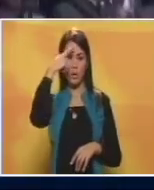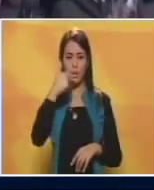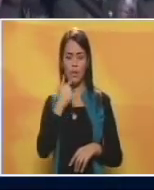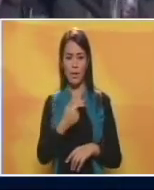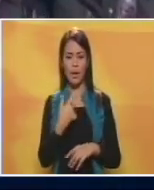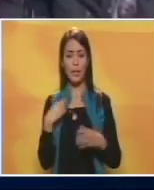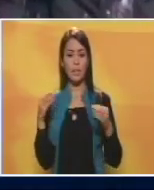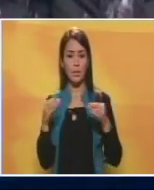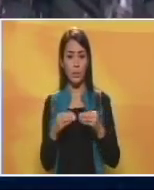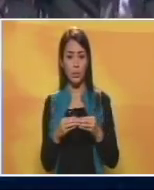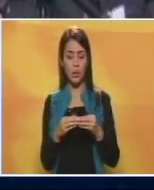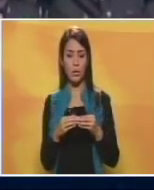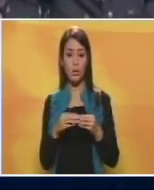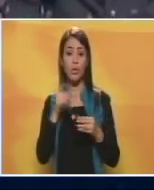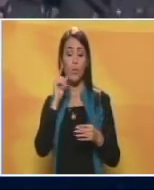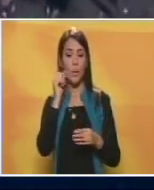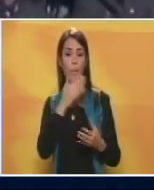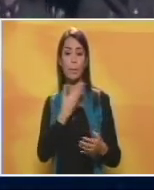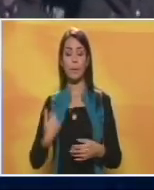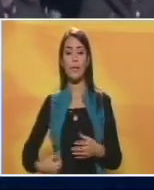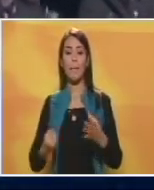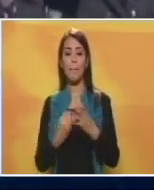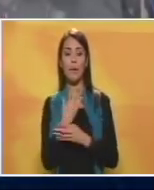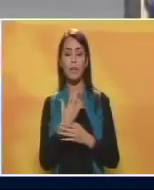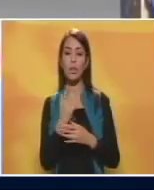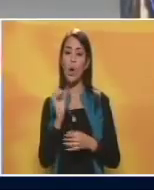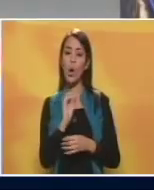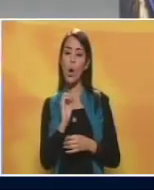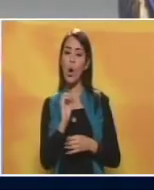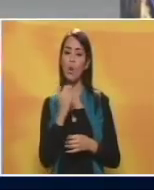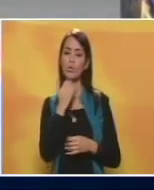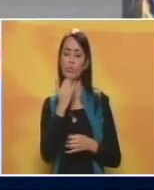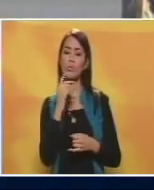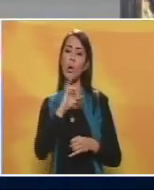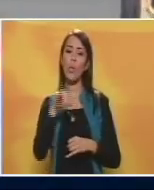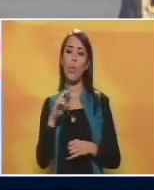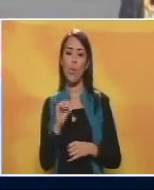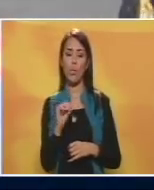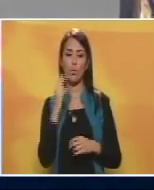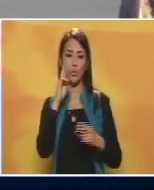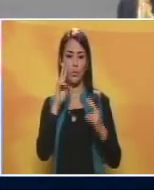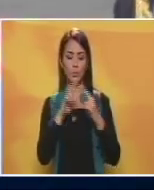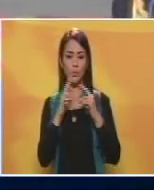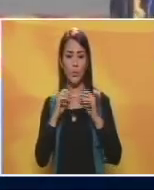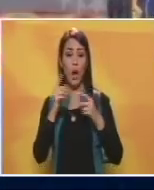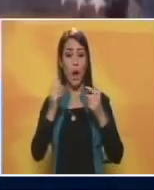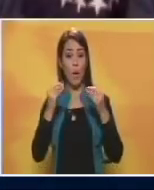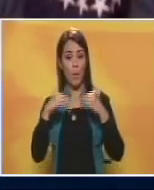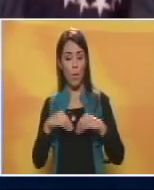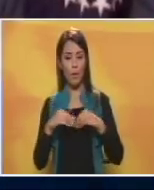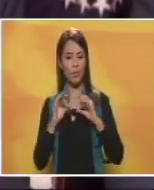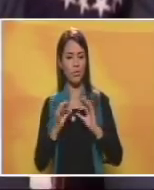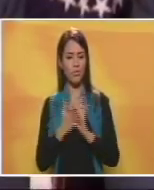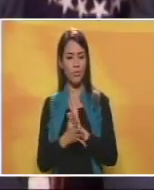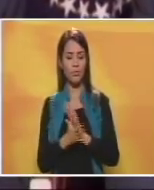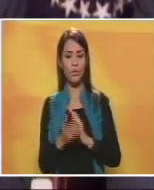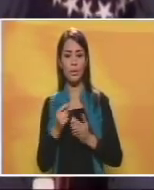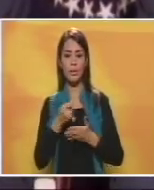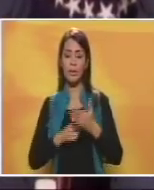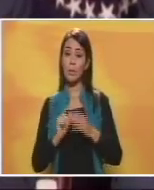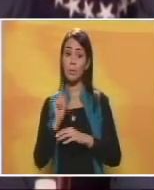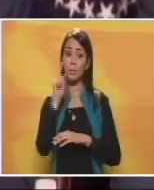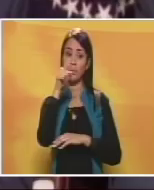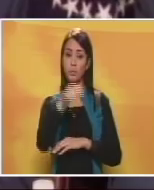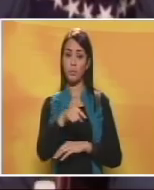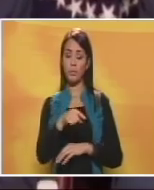que se reunirá con Kim en mayo a principios de junio, encuentro en el que se espera llegar a un acuerdo sobre la